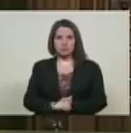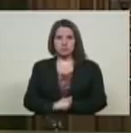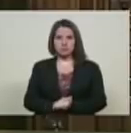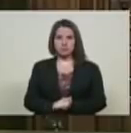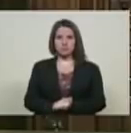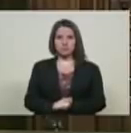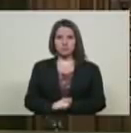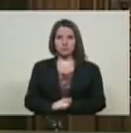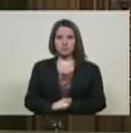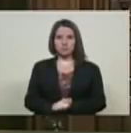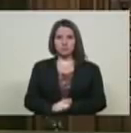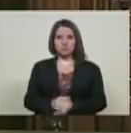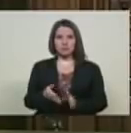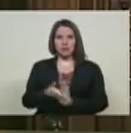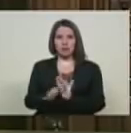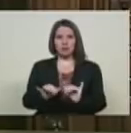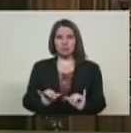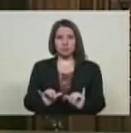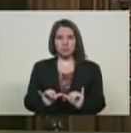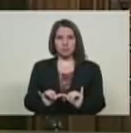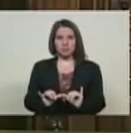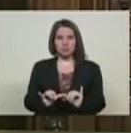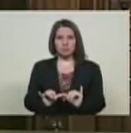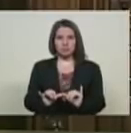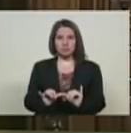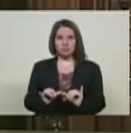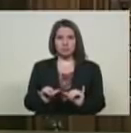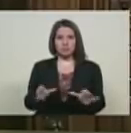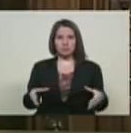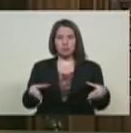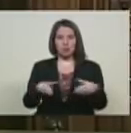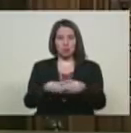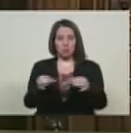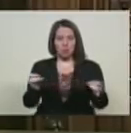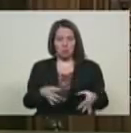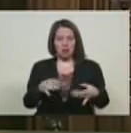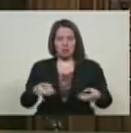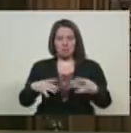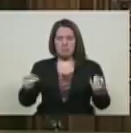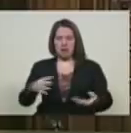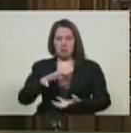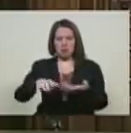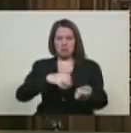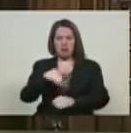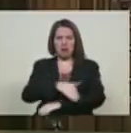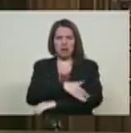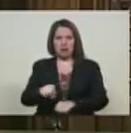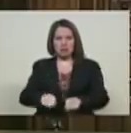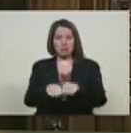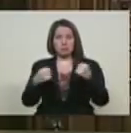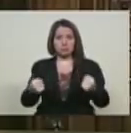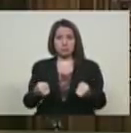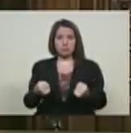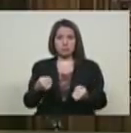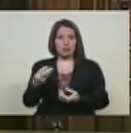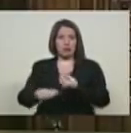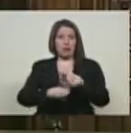Barquisimeto. Y los mismos grupos operativos, guarimberos, destructores violentos del